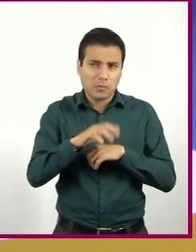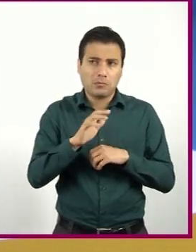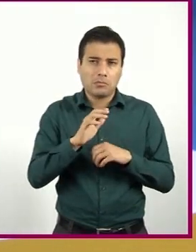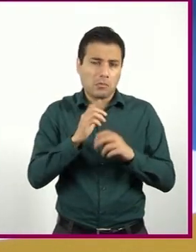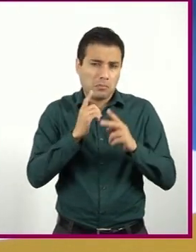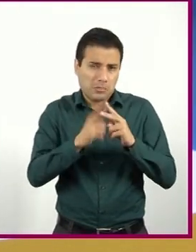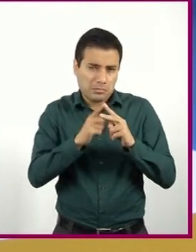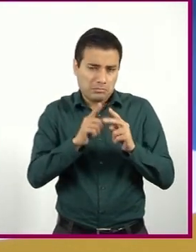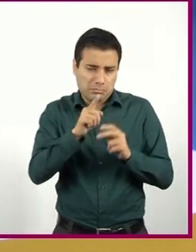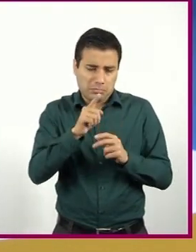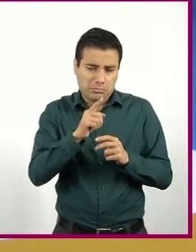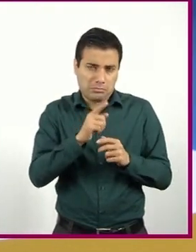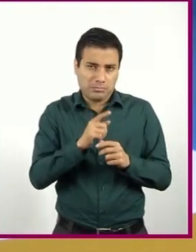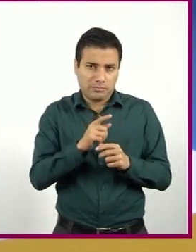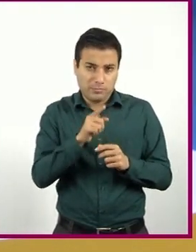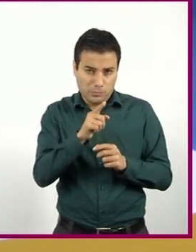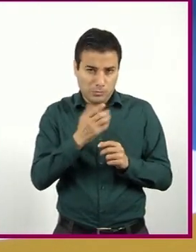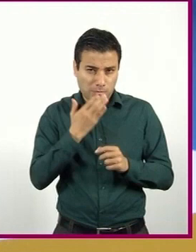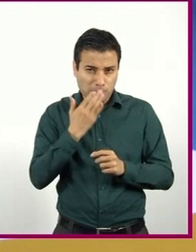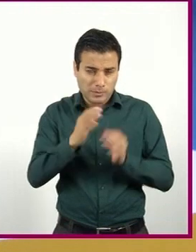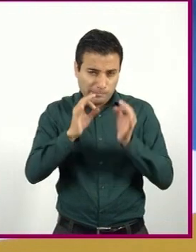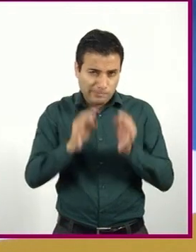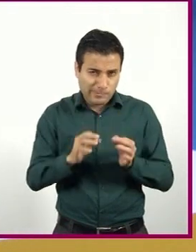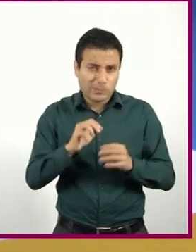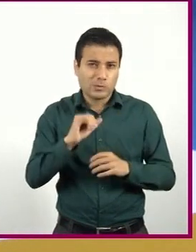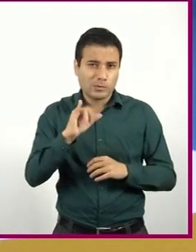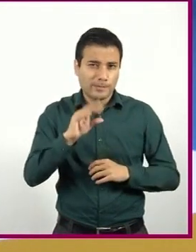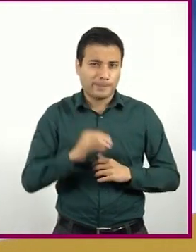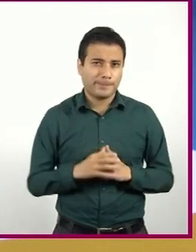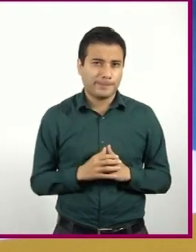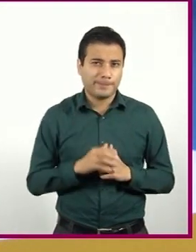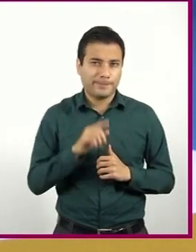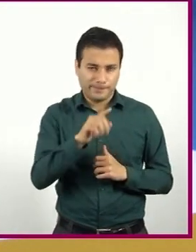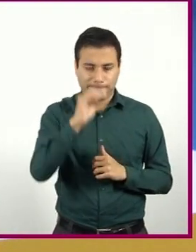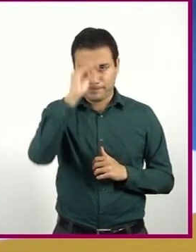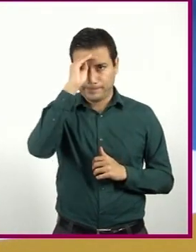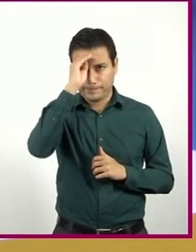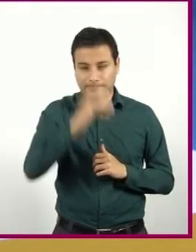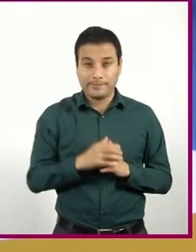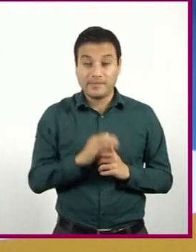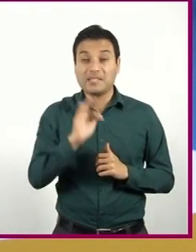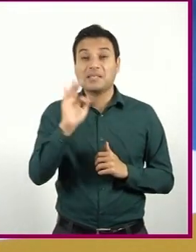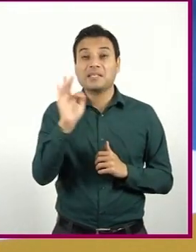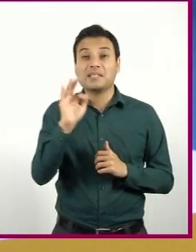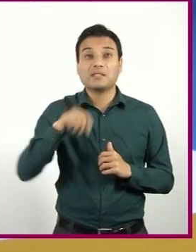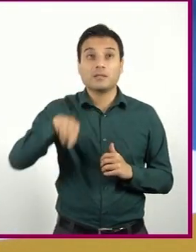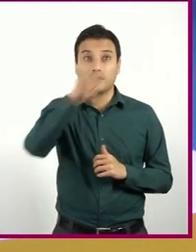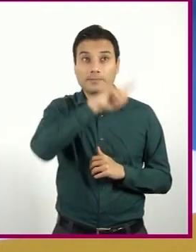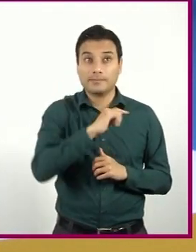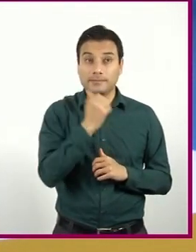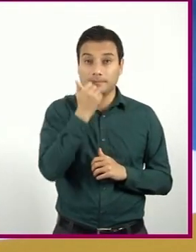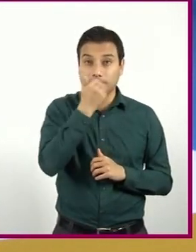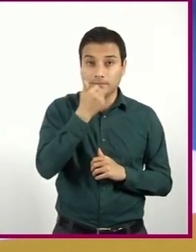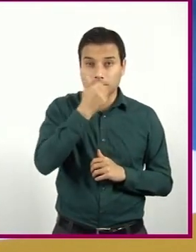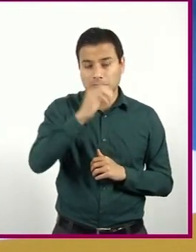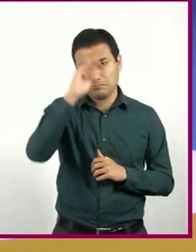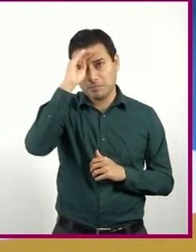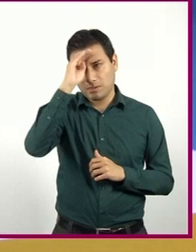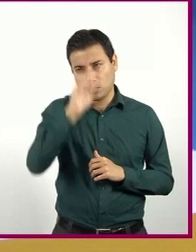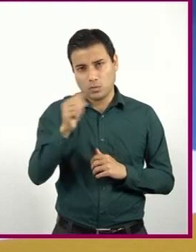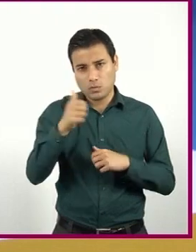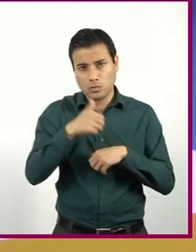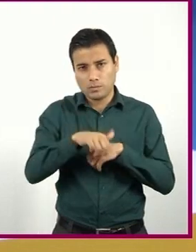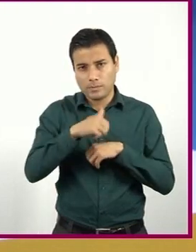cálculo. Verifiquen si coincide con el resultado de Enrique. Puede suceder que ustedes, alumnas y alumnos, hayan pensado en otro